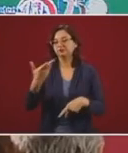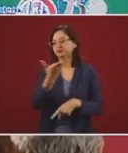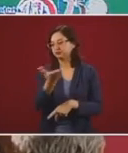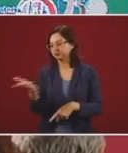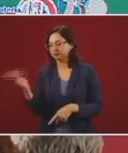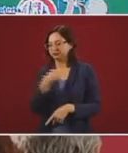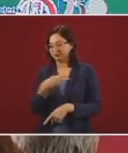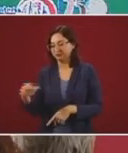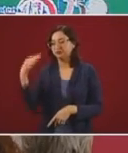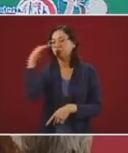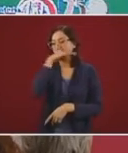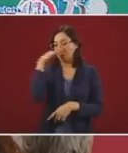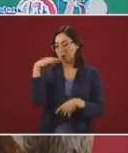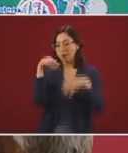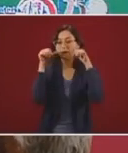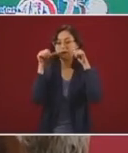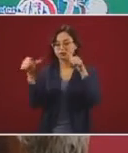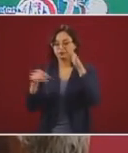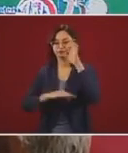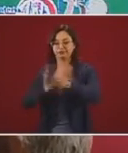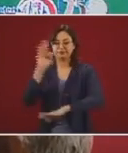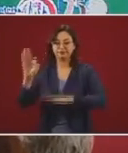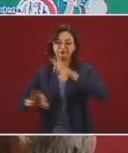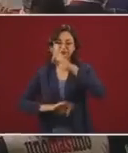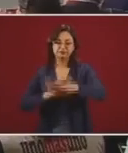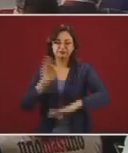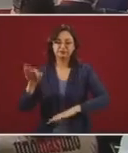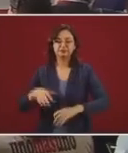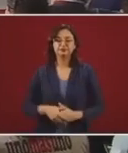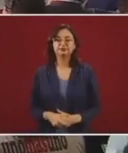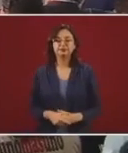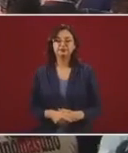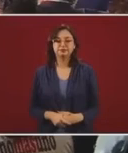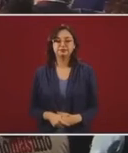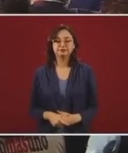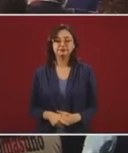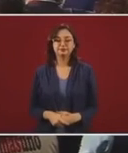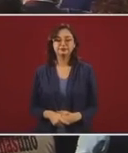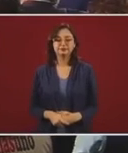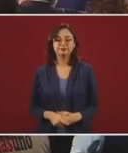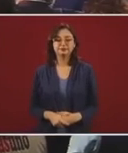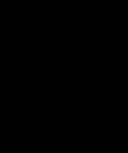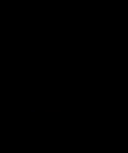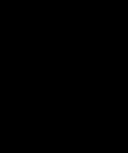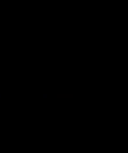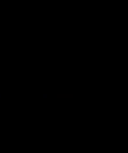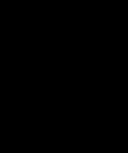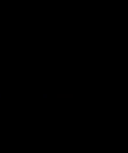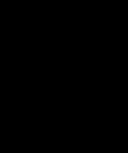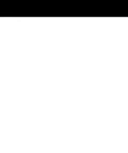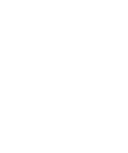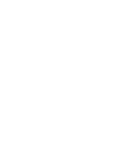así, se explicará detalladamente todo el proceso de compra, rifa y mantenimiento de la aeronave.